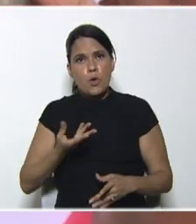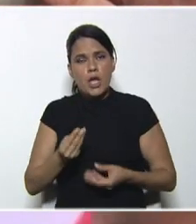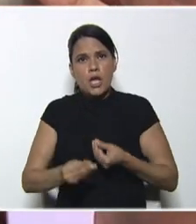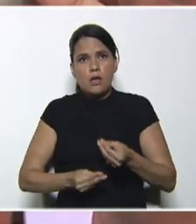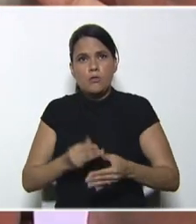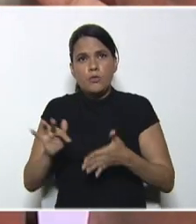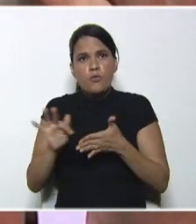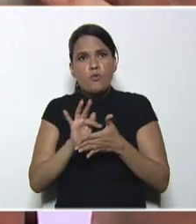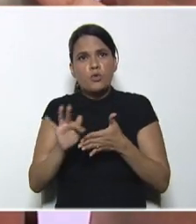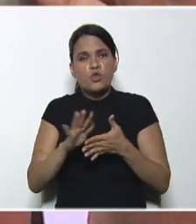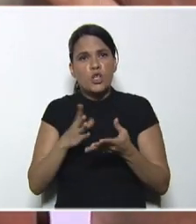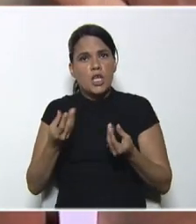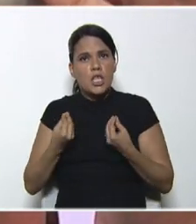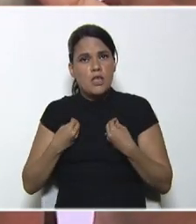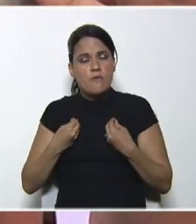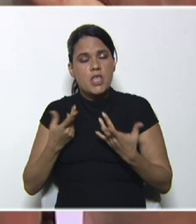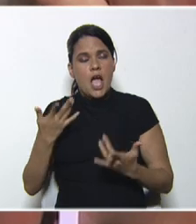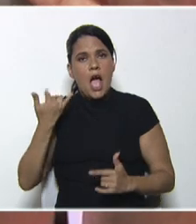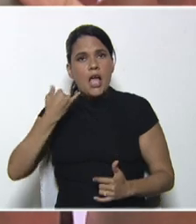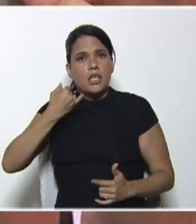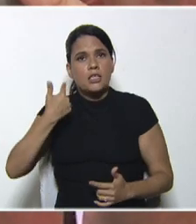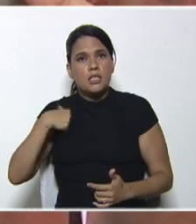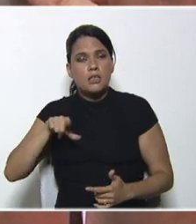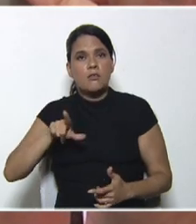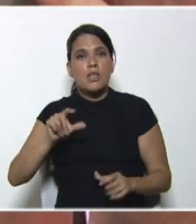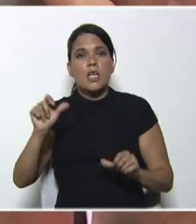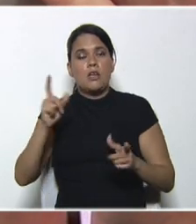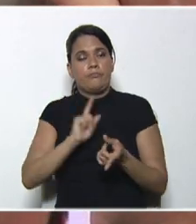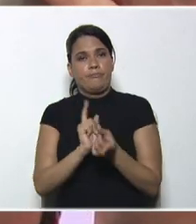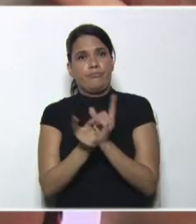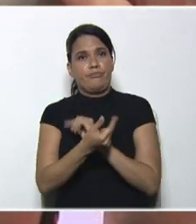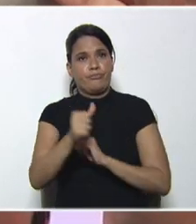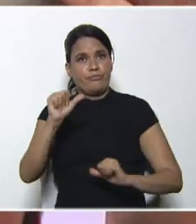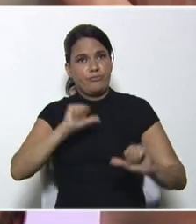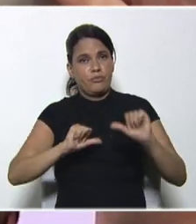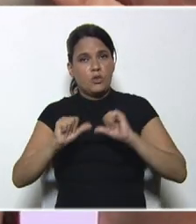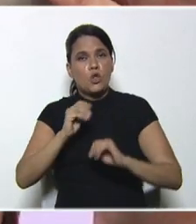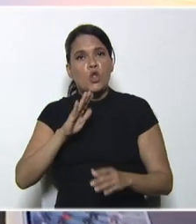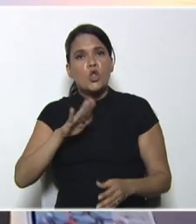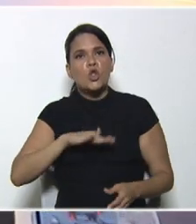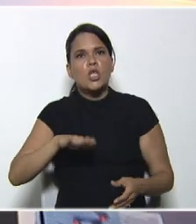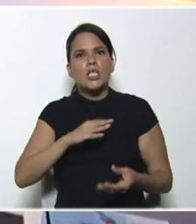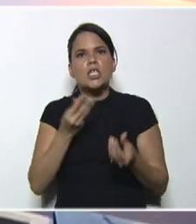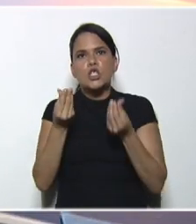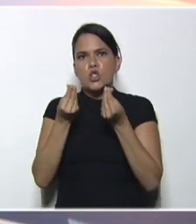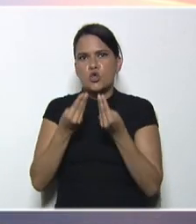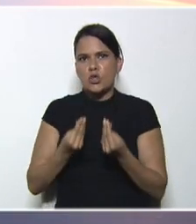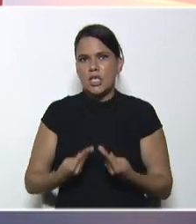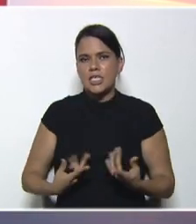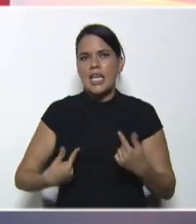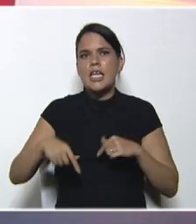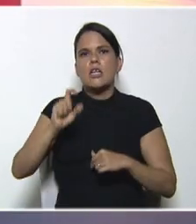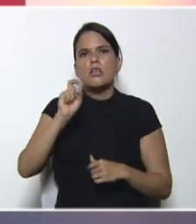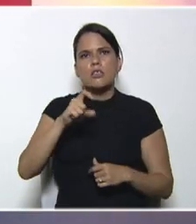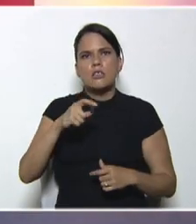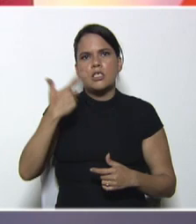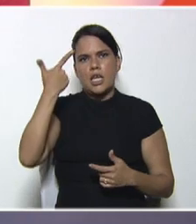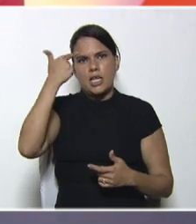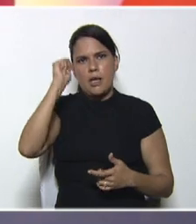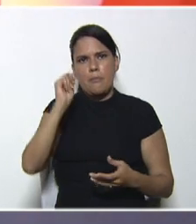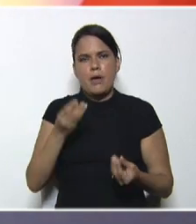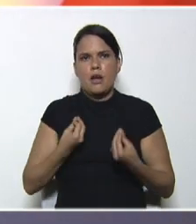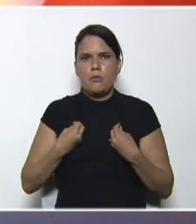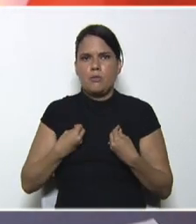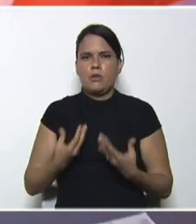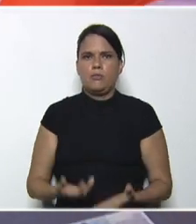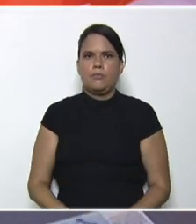las funciones vitales deben existir reacciones químicas donde se generan sustancias necesarias para vivir,